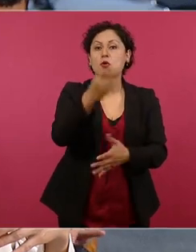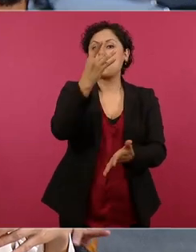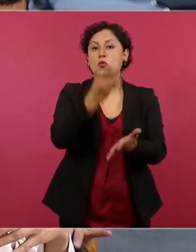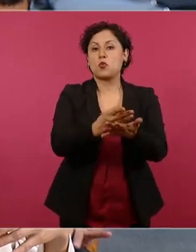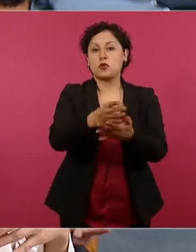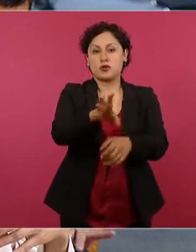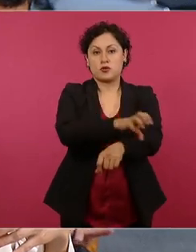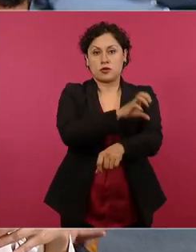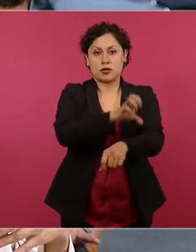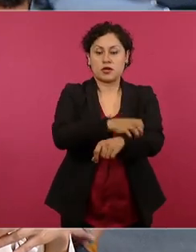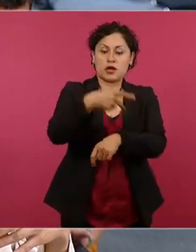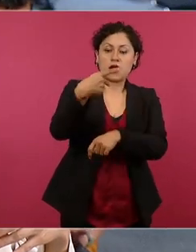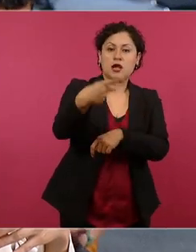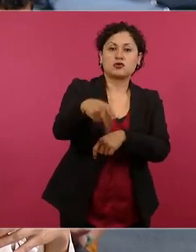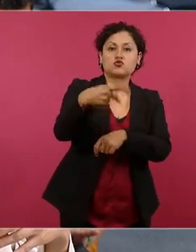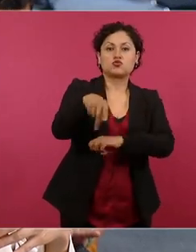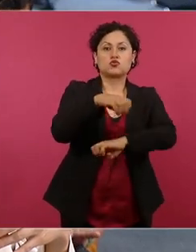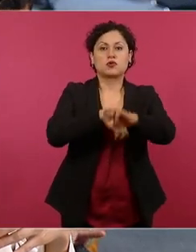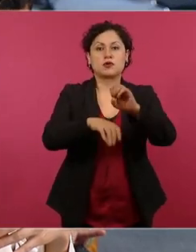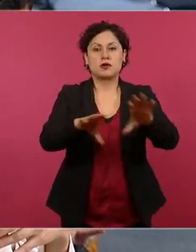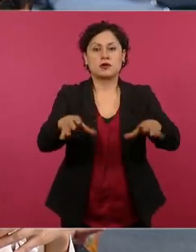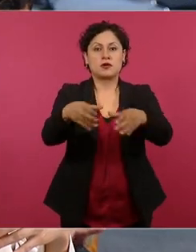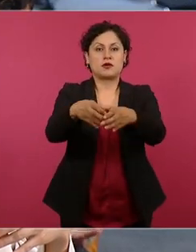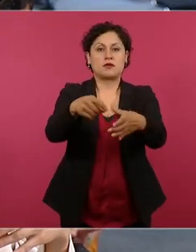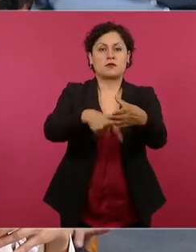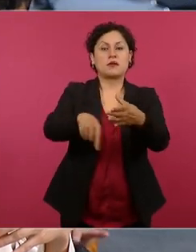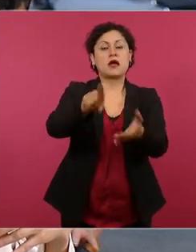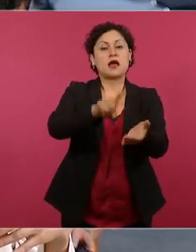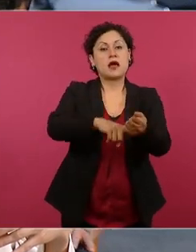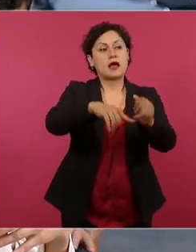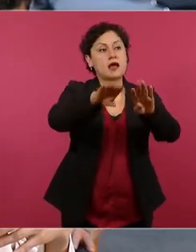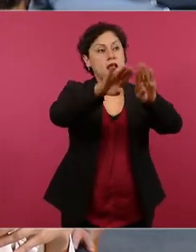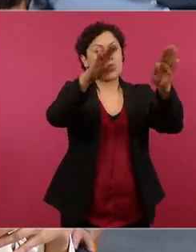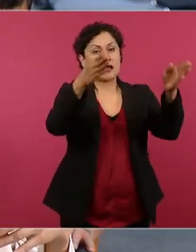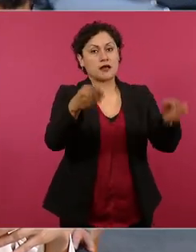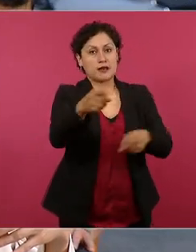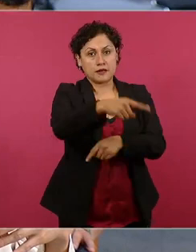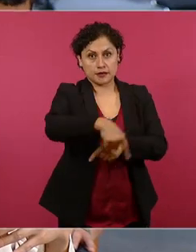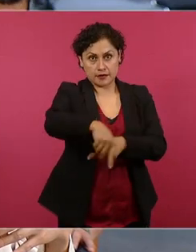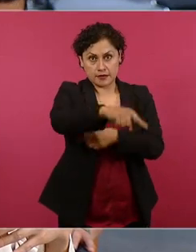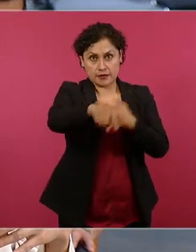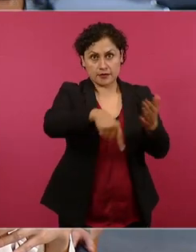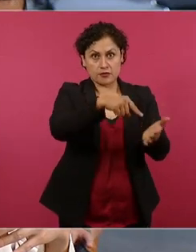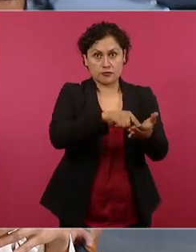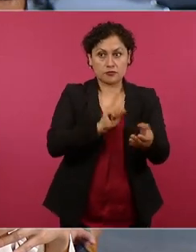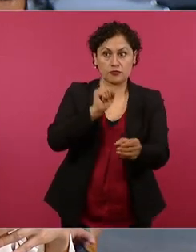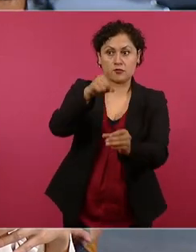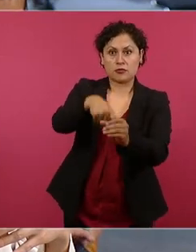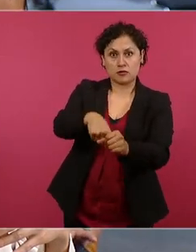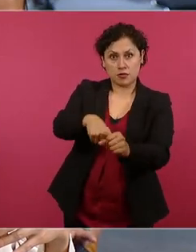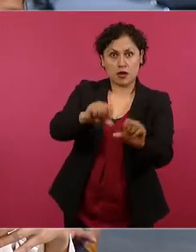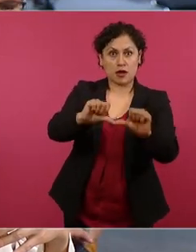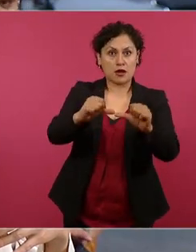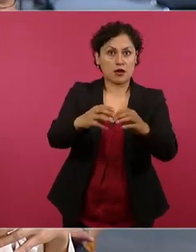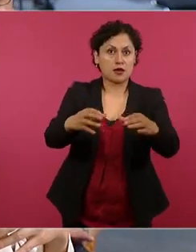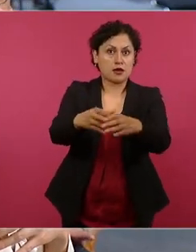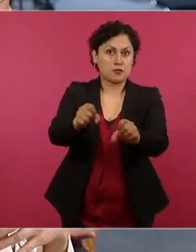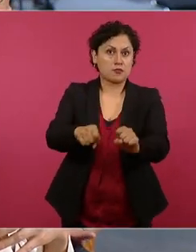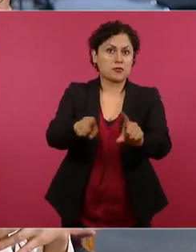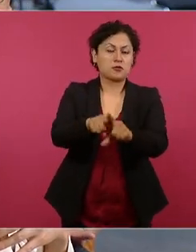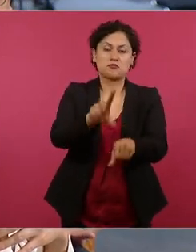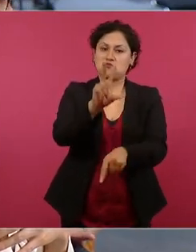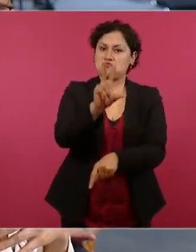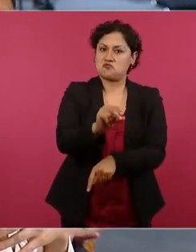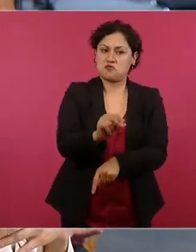misma y a sus socios. Los residentes de este fraccionamiento no forman parte de esa sociedad de autoabasto y además se